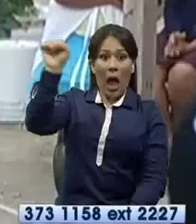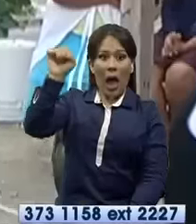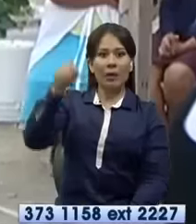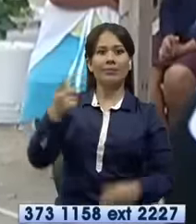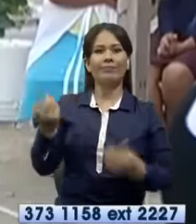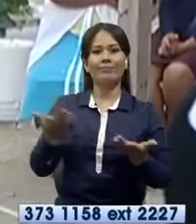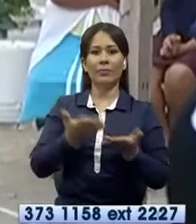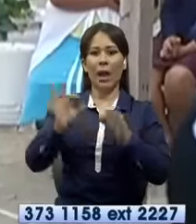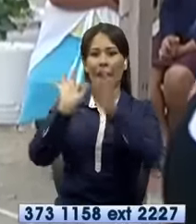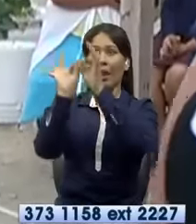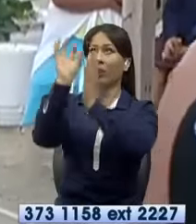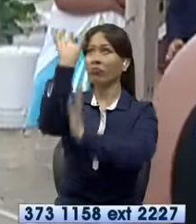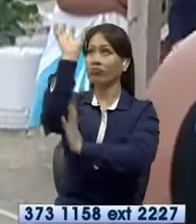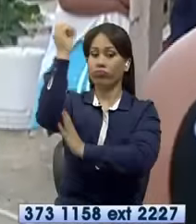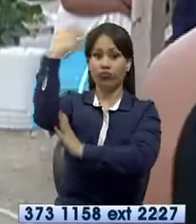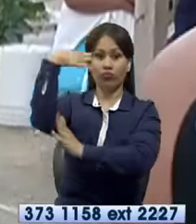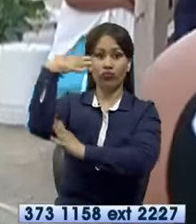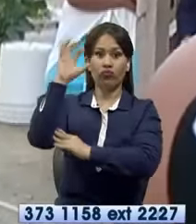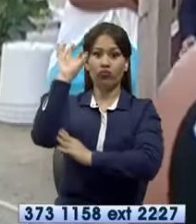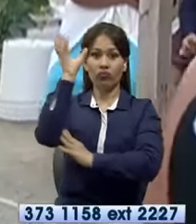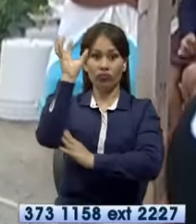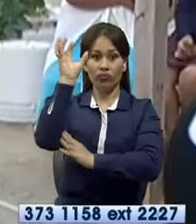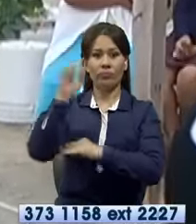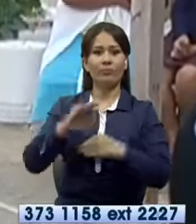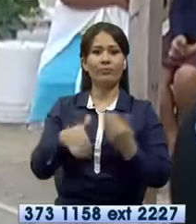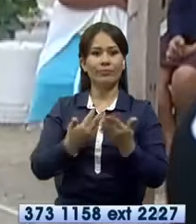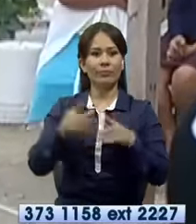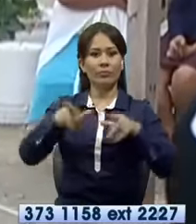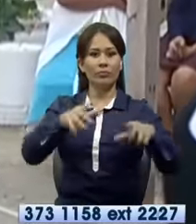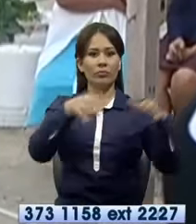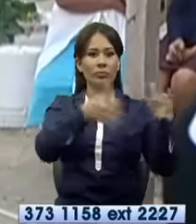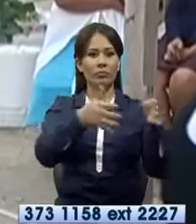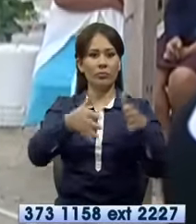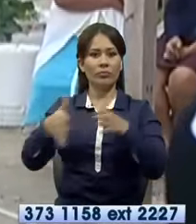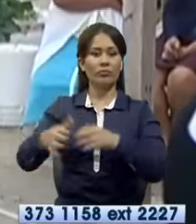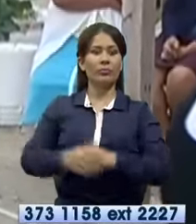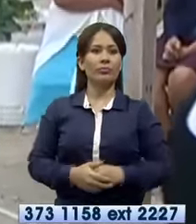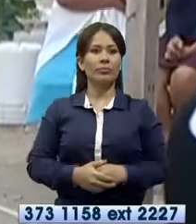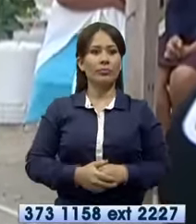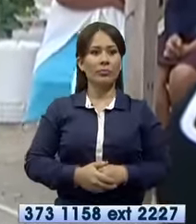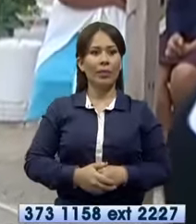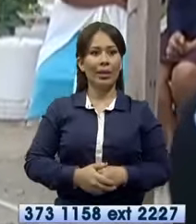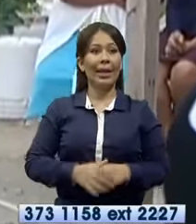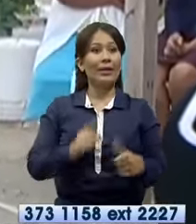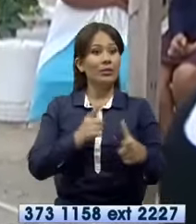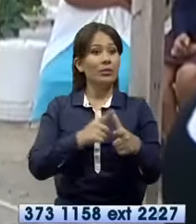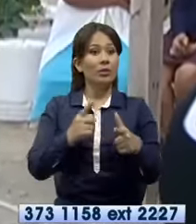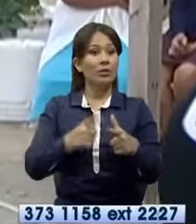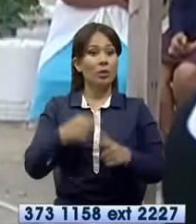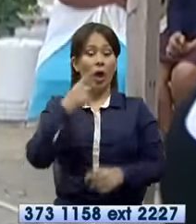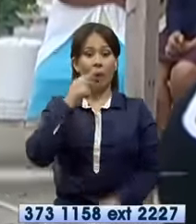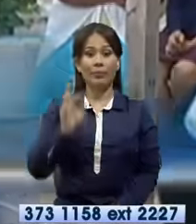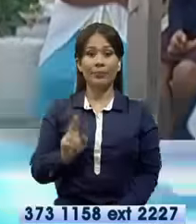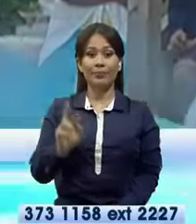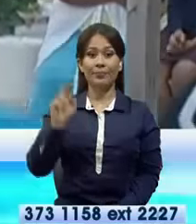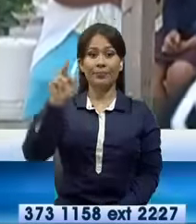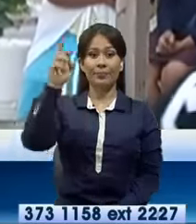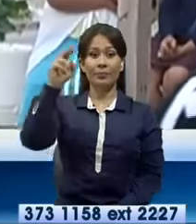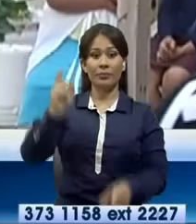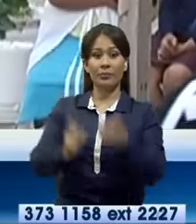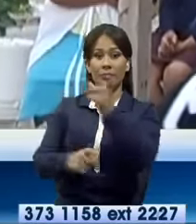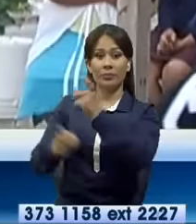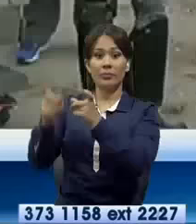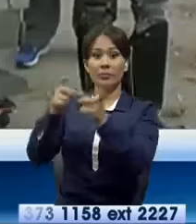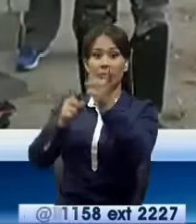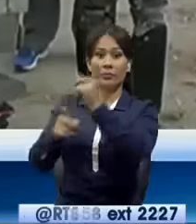lámparas. Porque eso es lo que estaban haciendo en todo el sector, arreglando lámparas. Y entonces subió, me imagino, a arreglar la lámpara, porque esa lámpara no